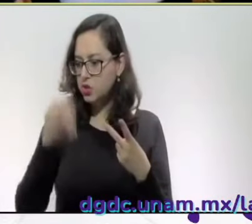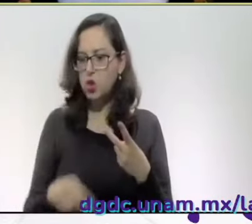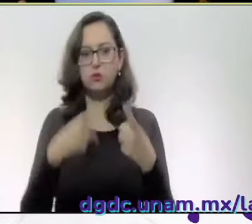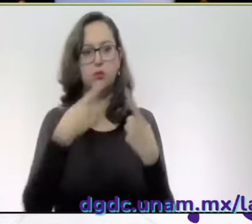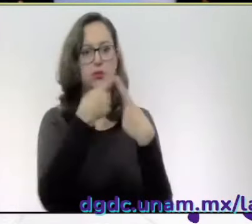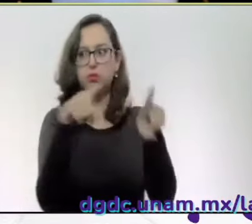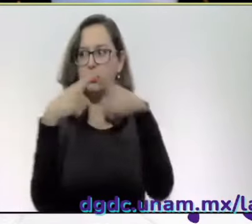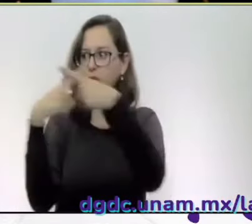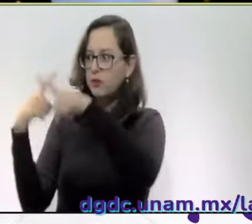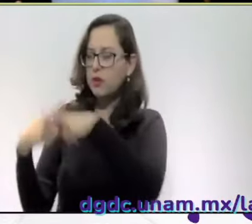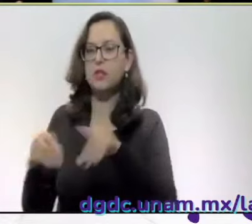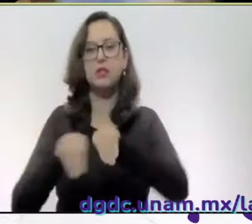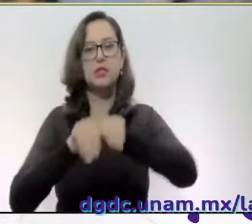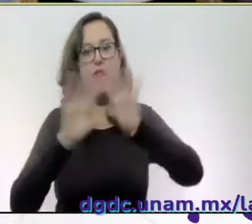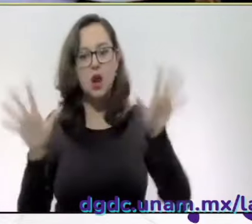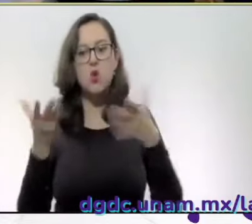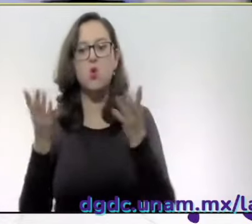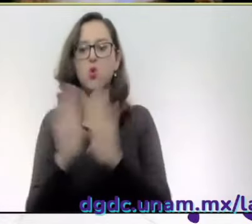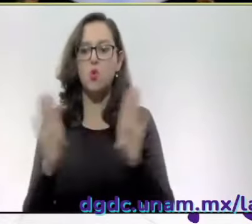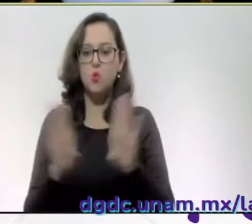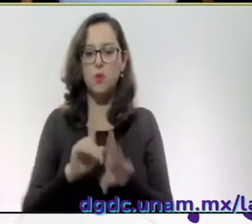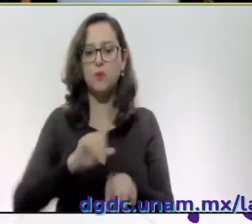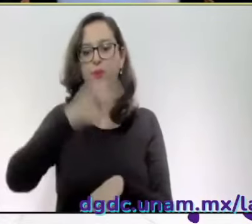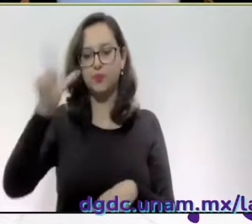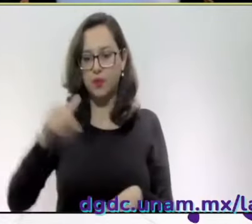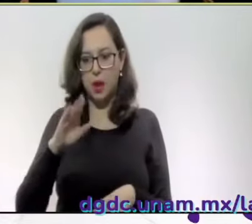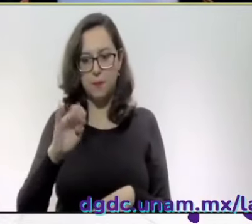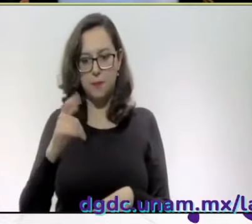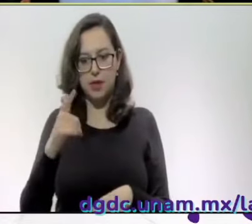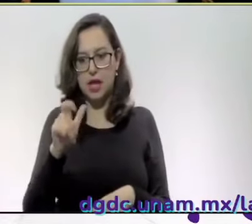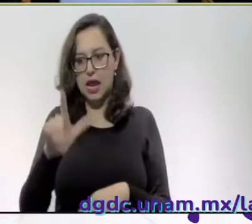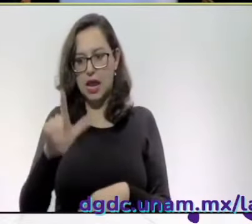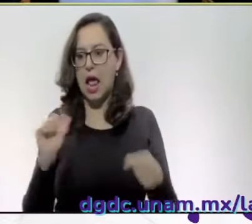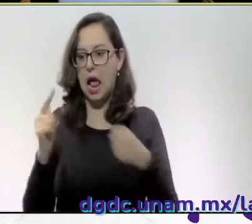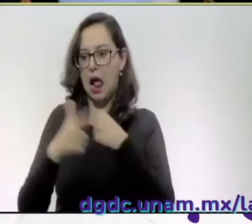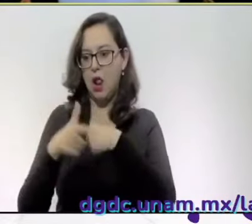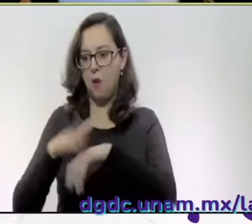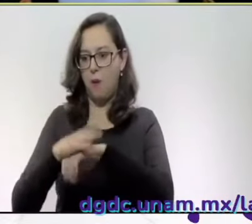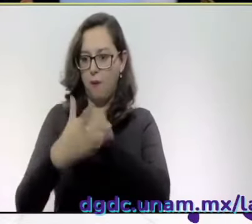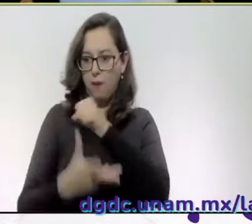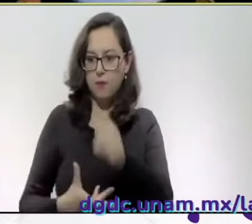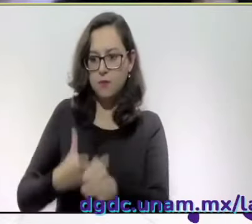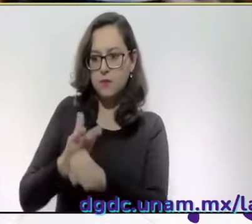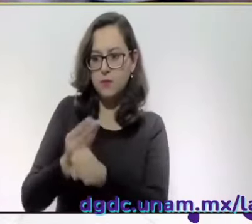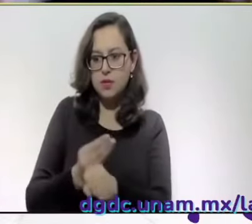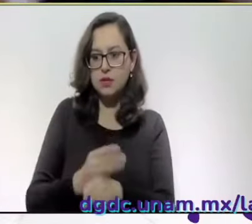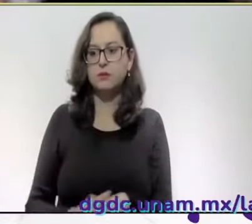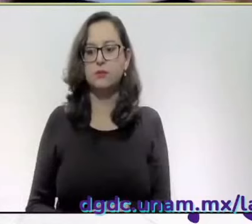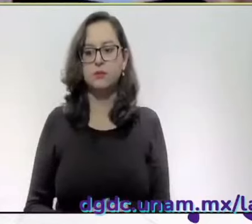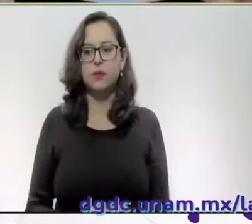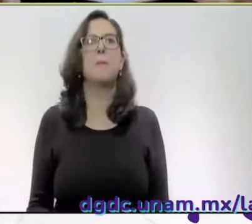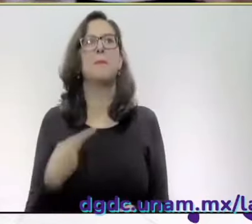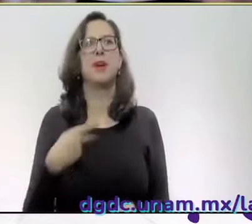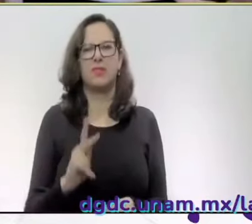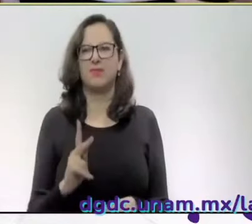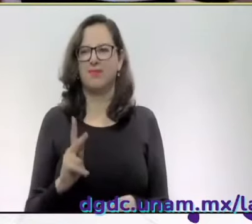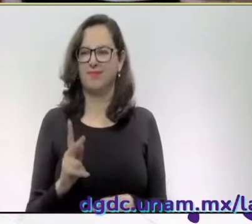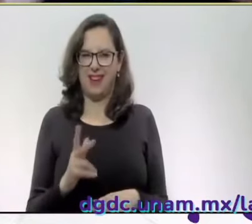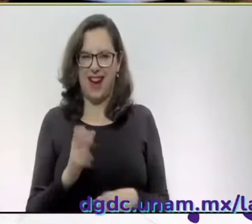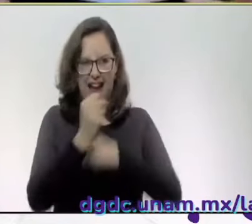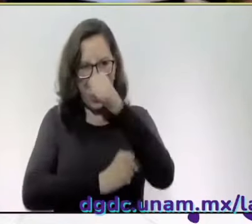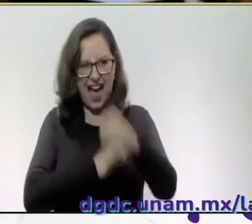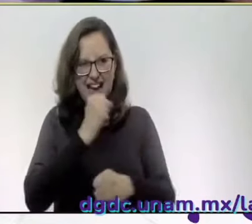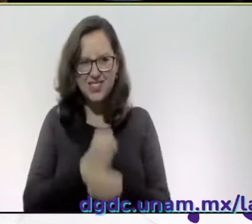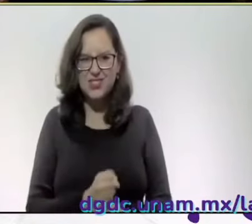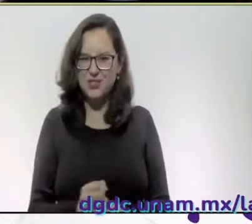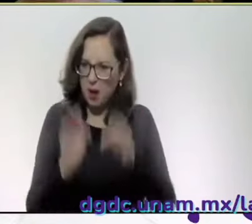luego Miguel nos dé algún saborcito ahí con alguna anécdota al respecto. Pero ¿cómo estamos seguros de que la edad